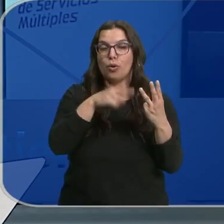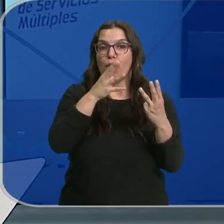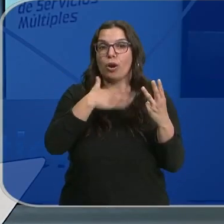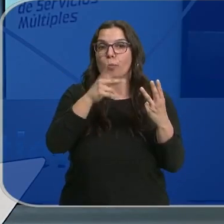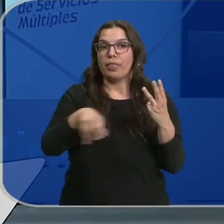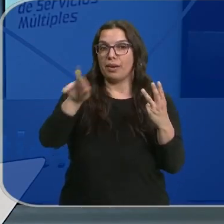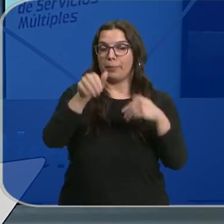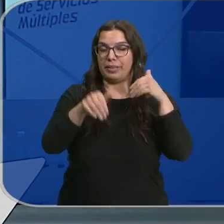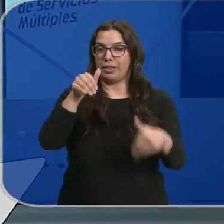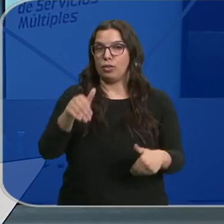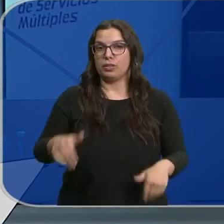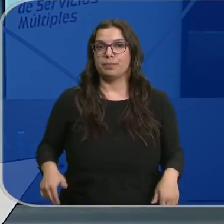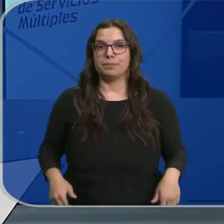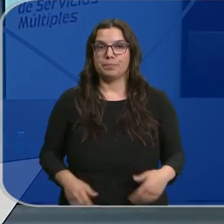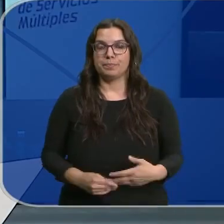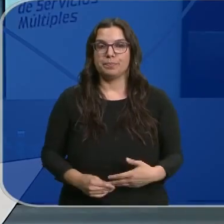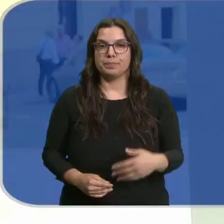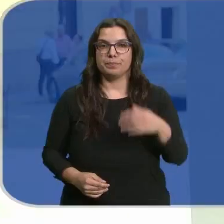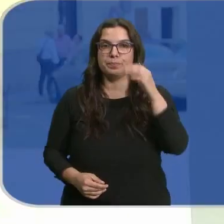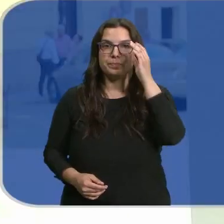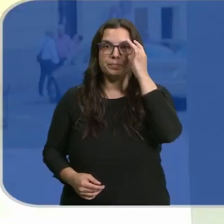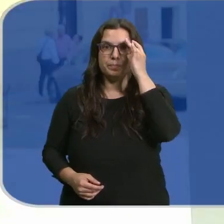que repetir las elecciones.